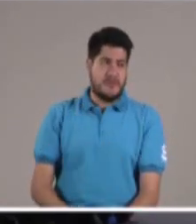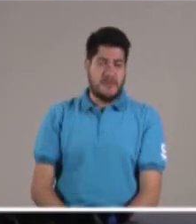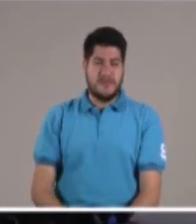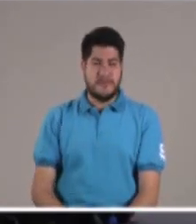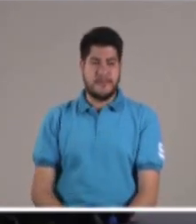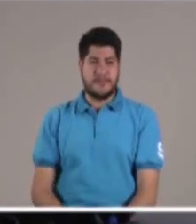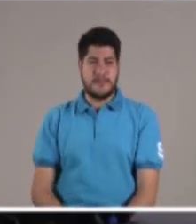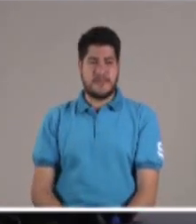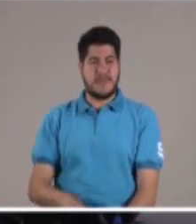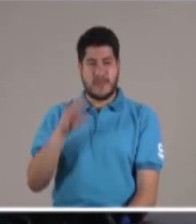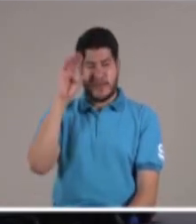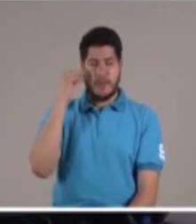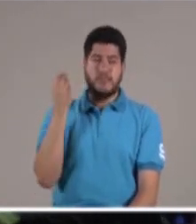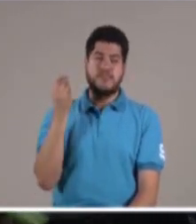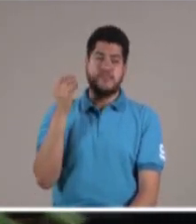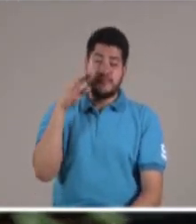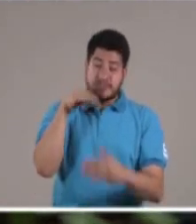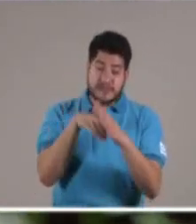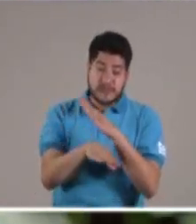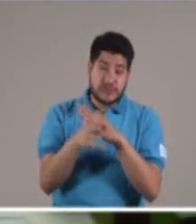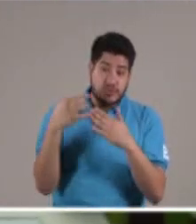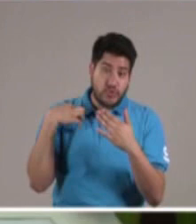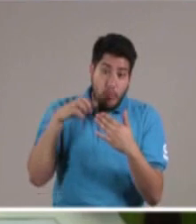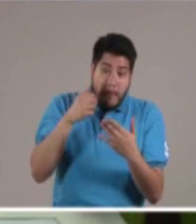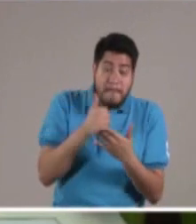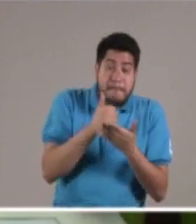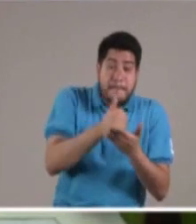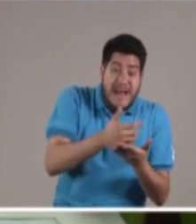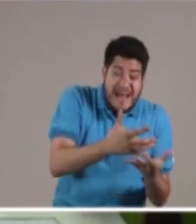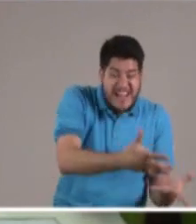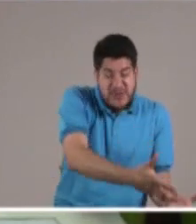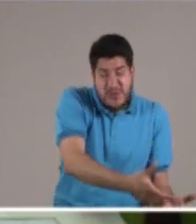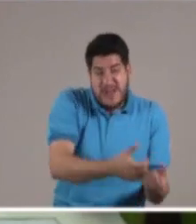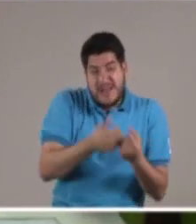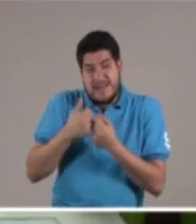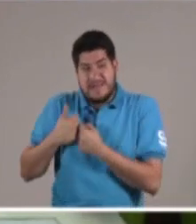porque él se metió para sacar al otro